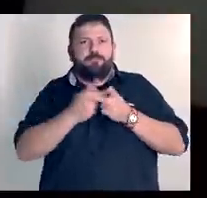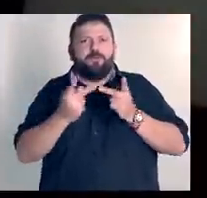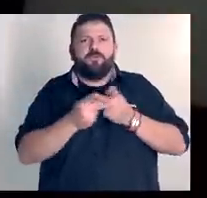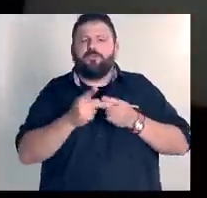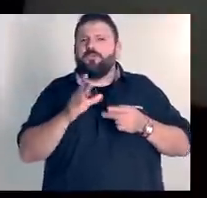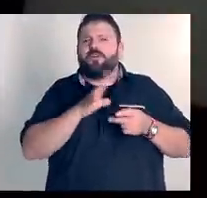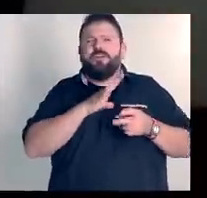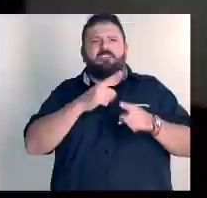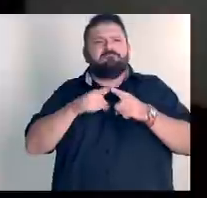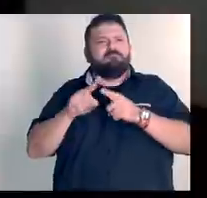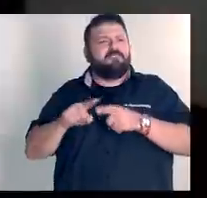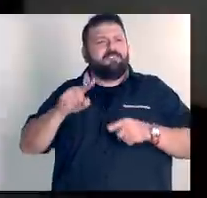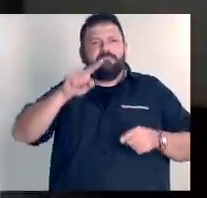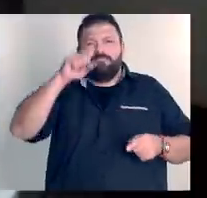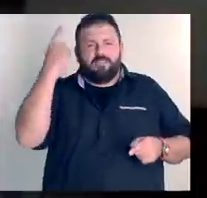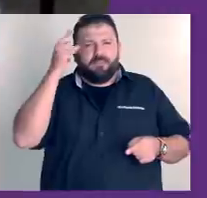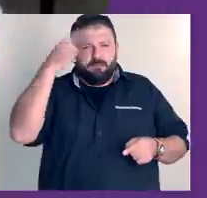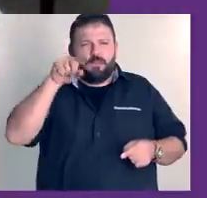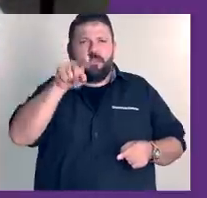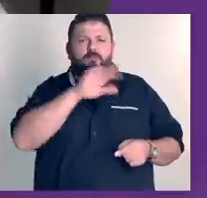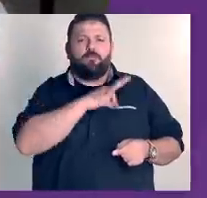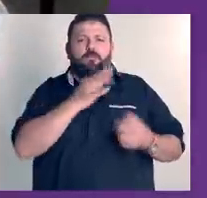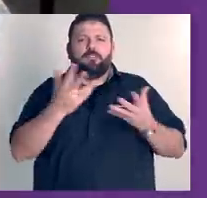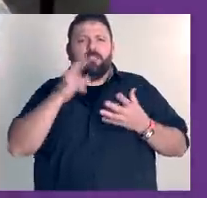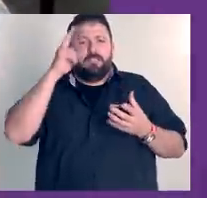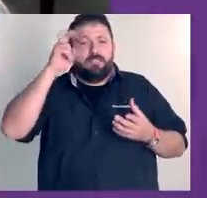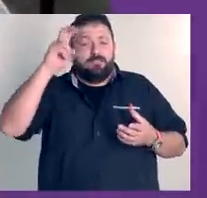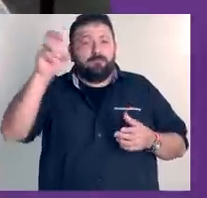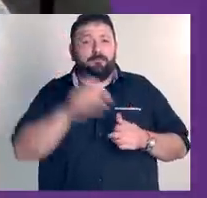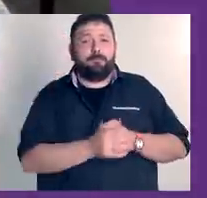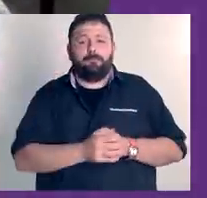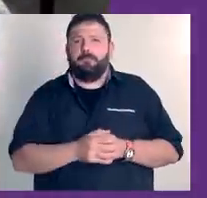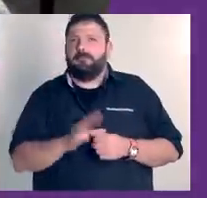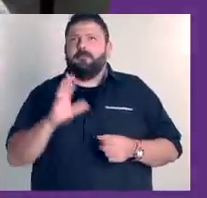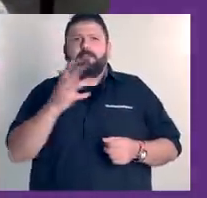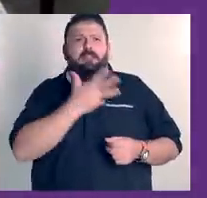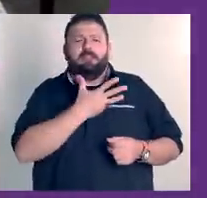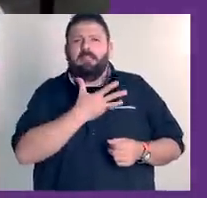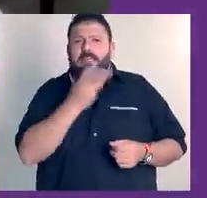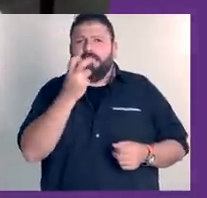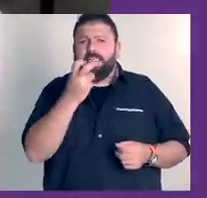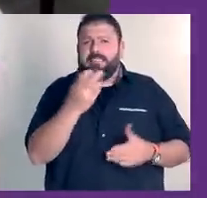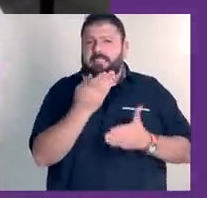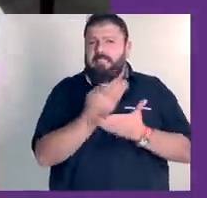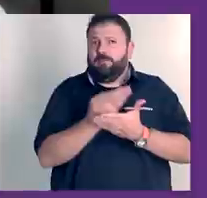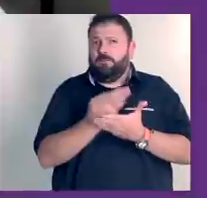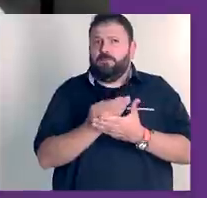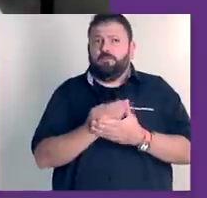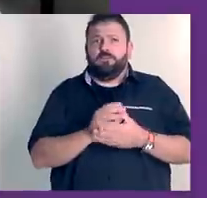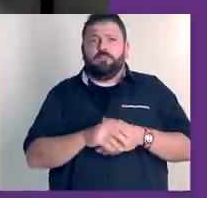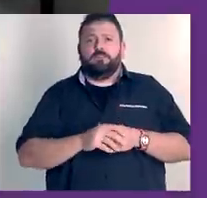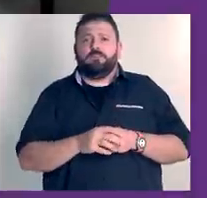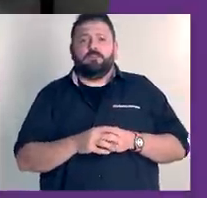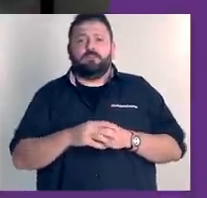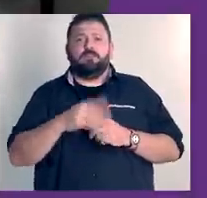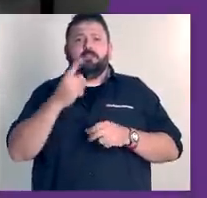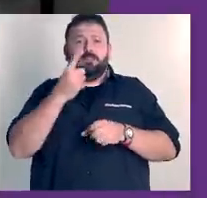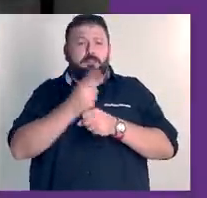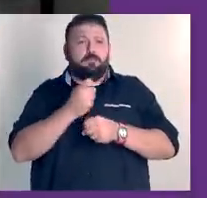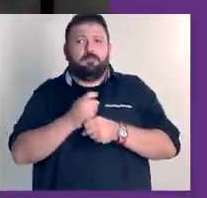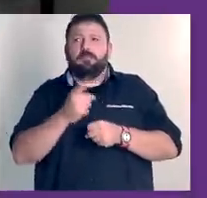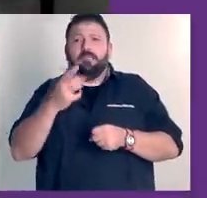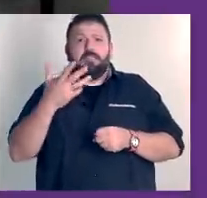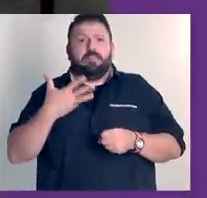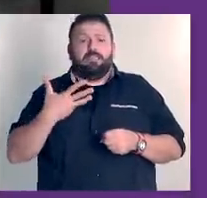y facilidades de verdad para lograr nuestros sueños. Entonces, tener el Bronce Supreme es el primer mes, el siguiente mes, que es el